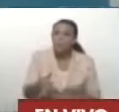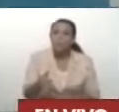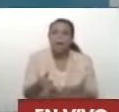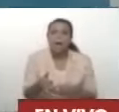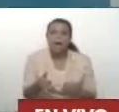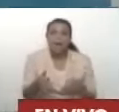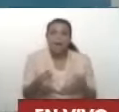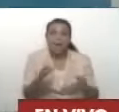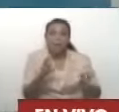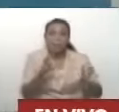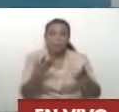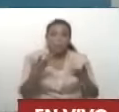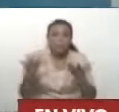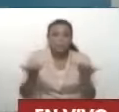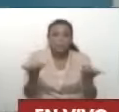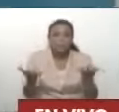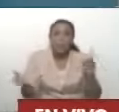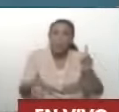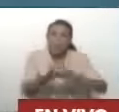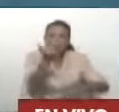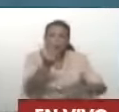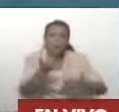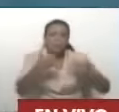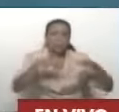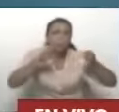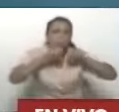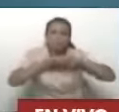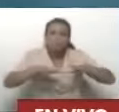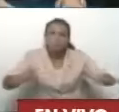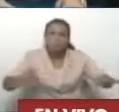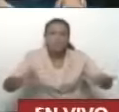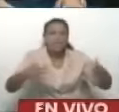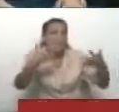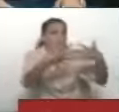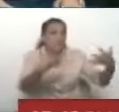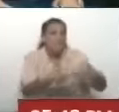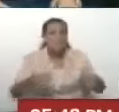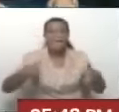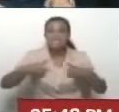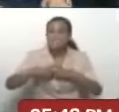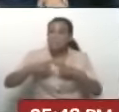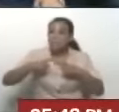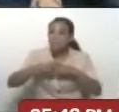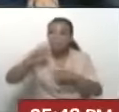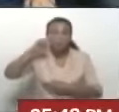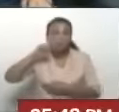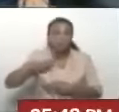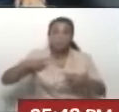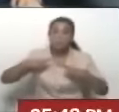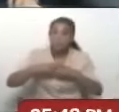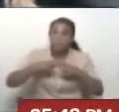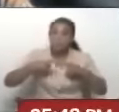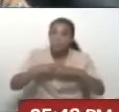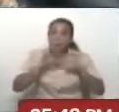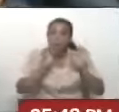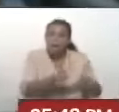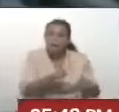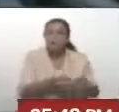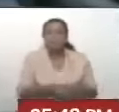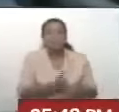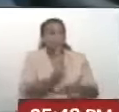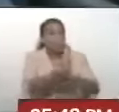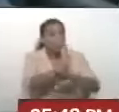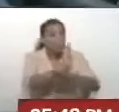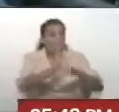las redes sociales, de no lograr detener la expansión de contenido sexual infantil y de contribuir, aquí hay que poner atención, a